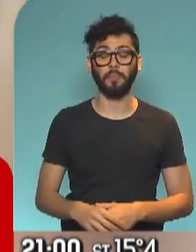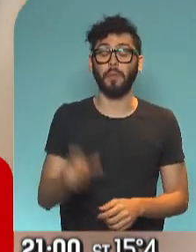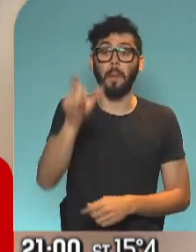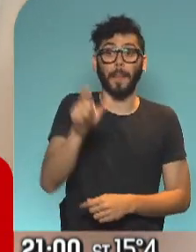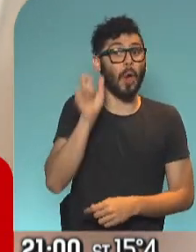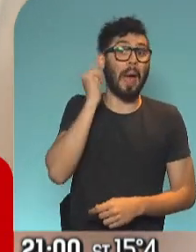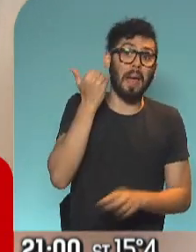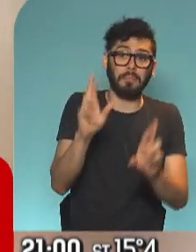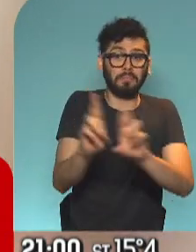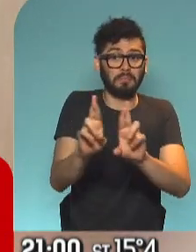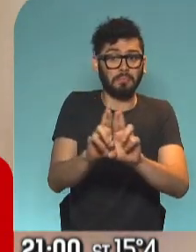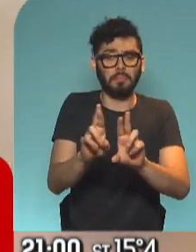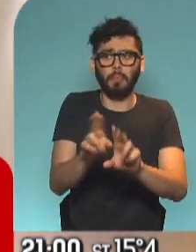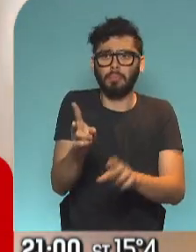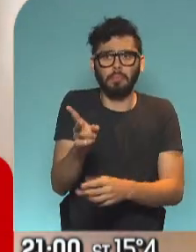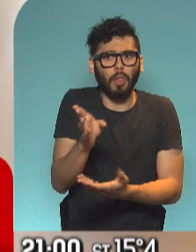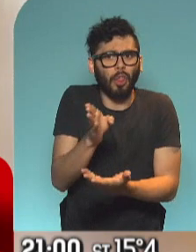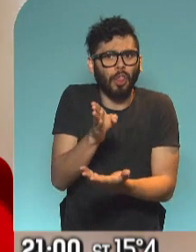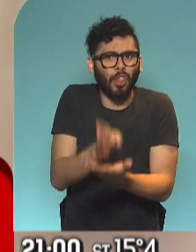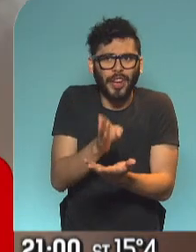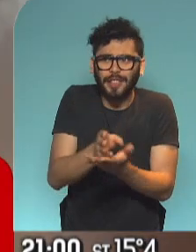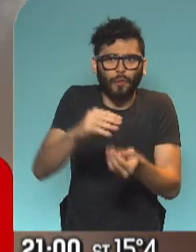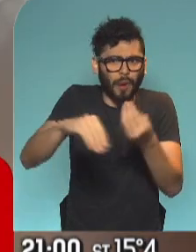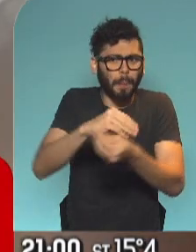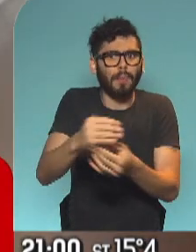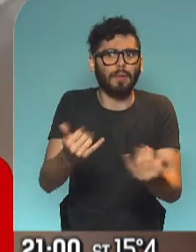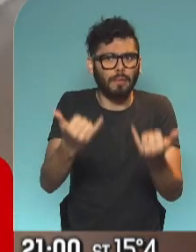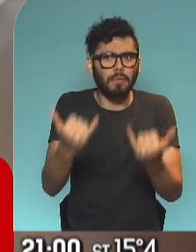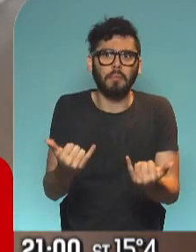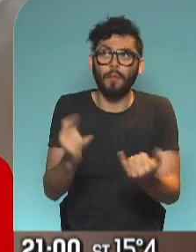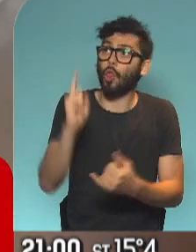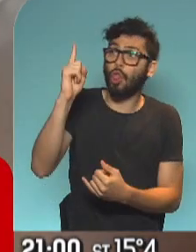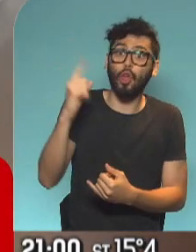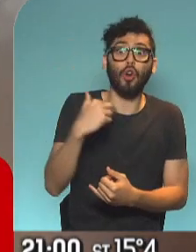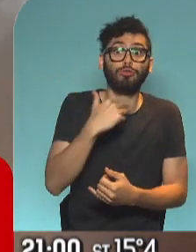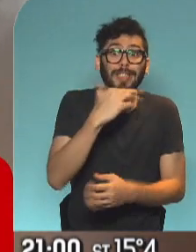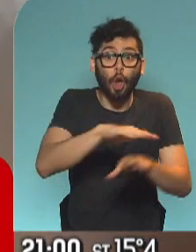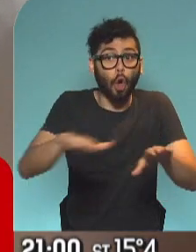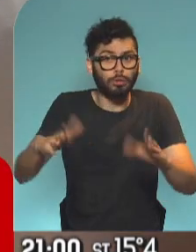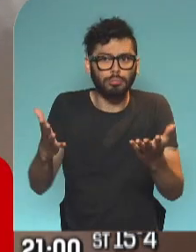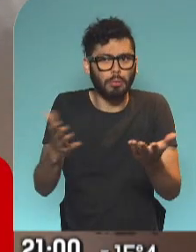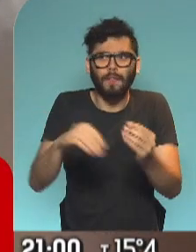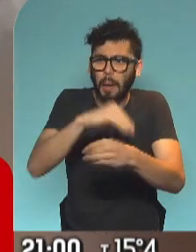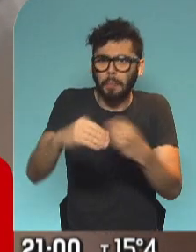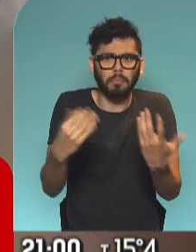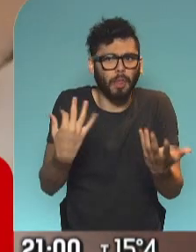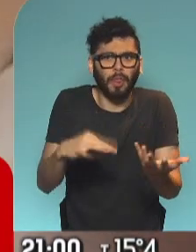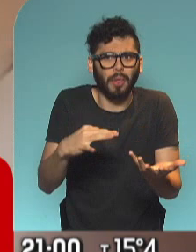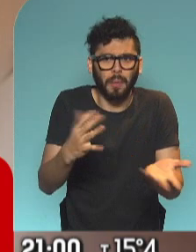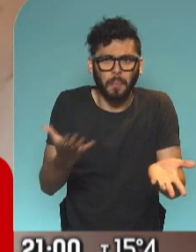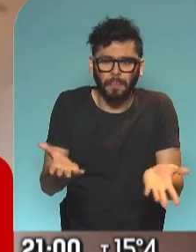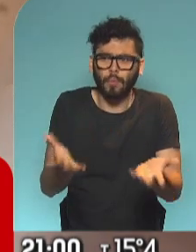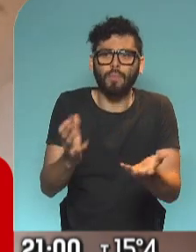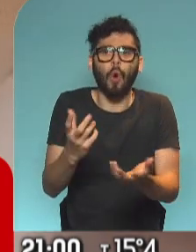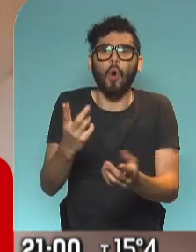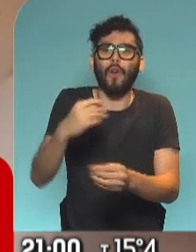homosexuales tienen derecho a estar en la familia. Son hijos de Dios, tienen derecho a una familia. No se puede echar de la familia a nadie,